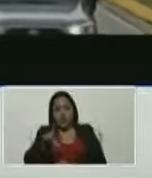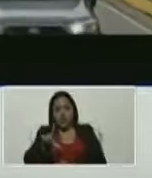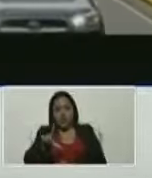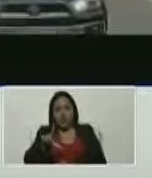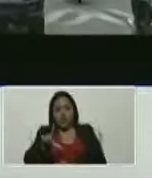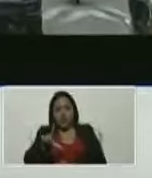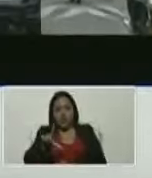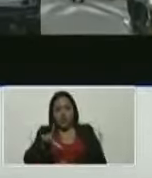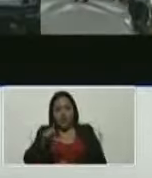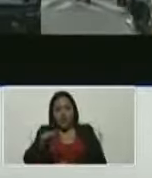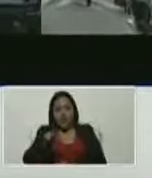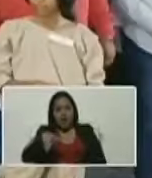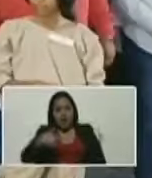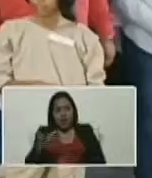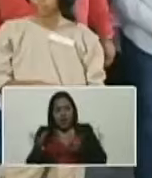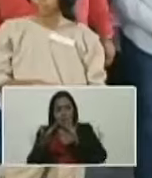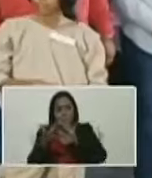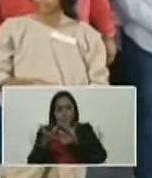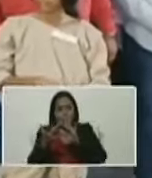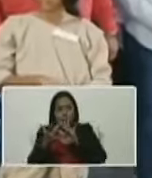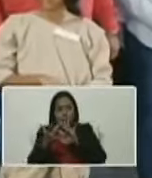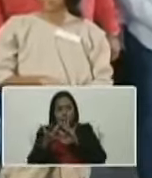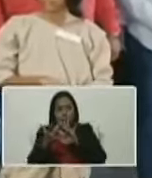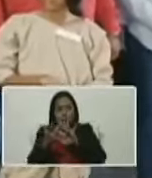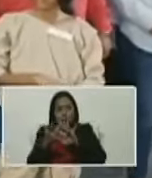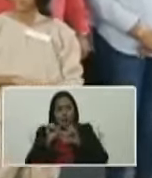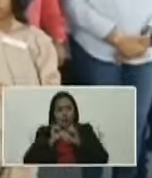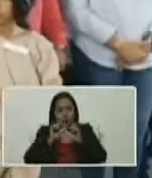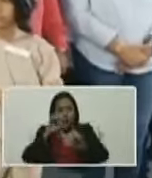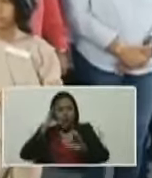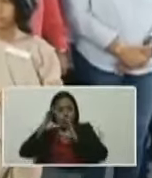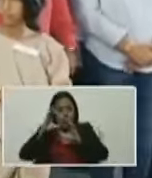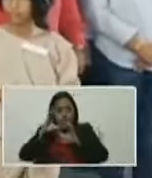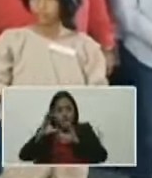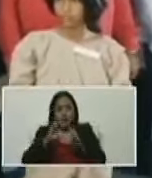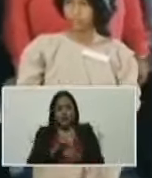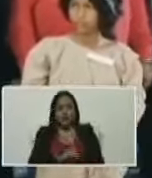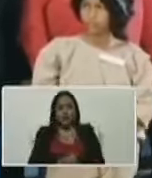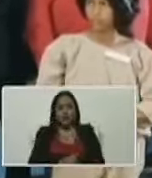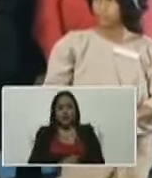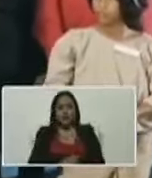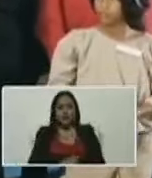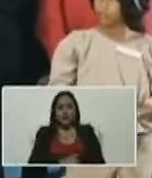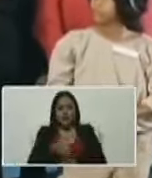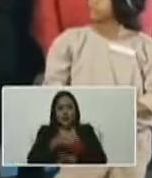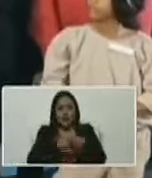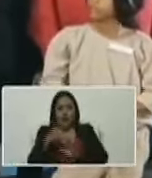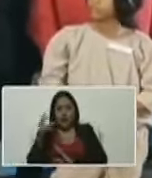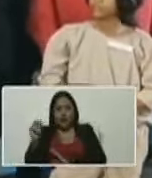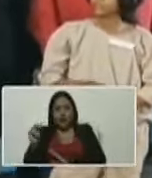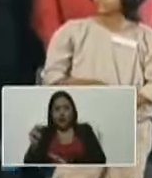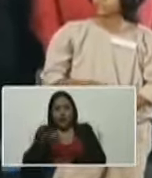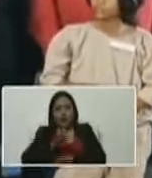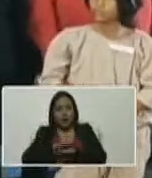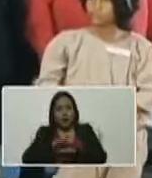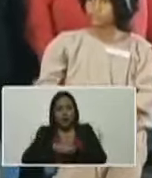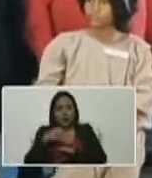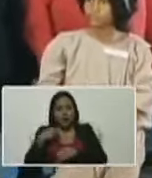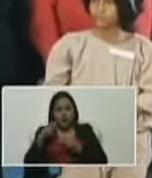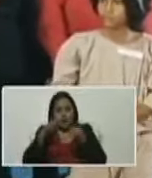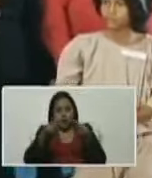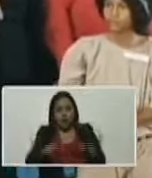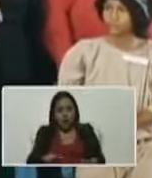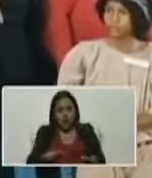quiero dar los pases y dejar las comunicaciones establecidas antes de salir, porque estamos entregando de